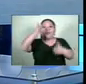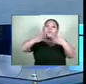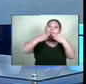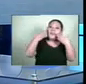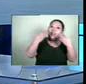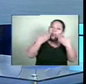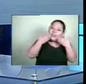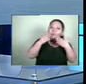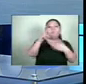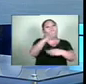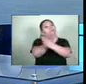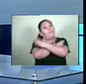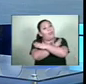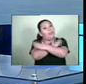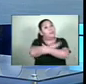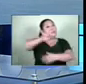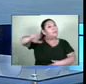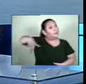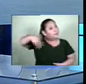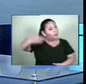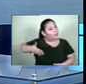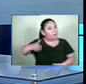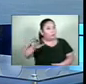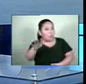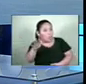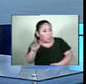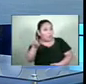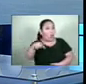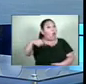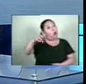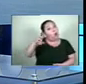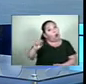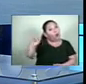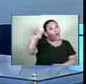supuesto. Descanse y nos vemos a eso de mañana o el